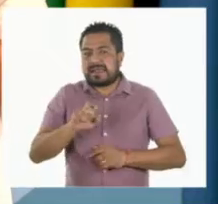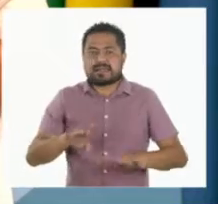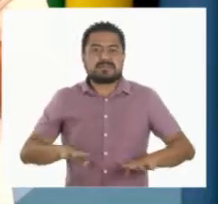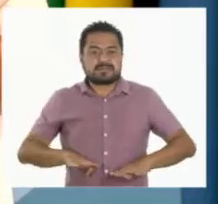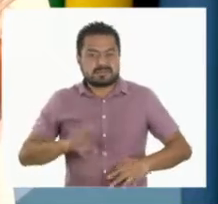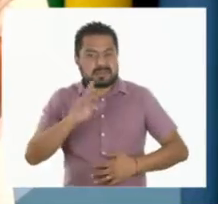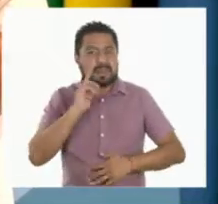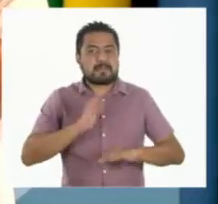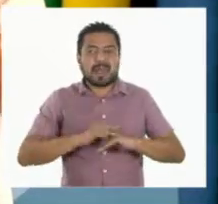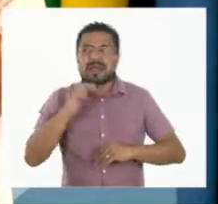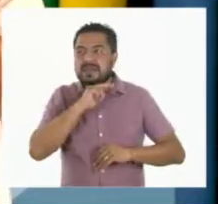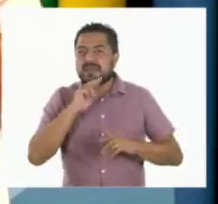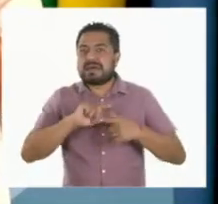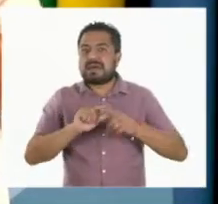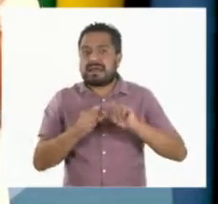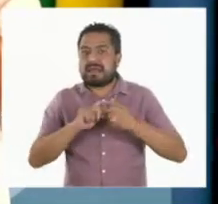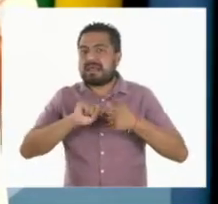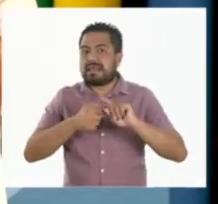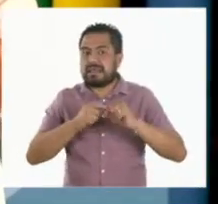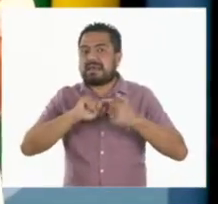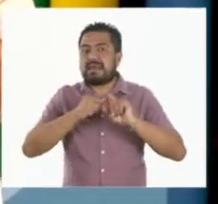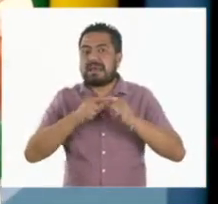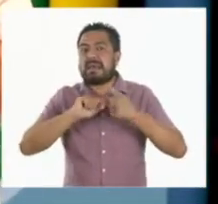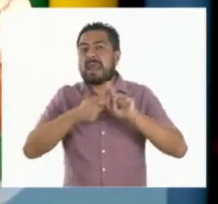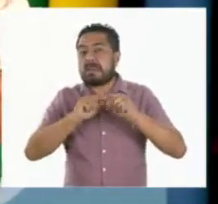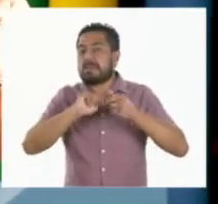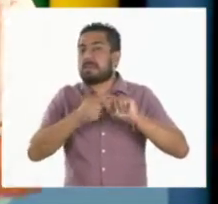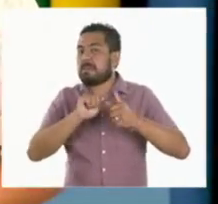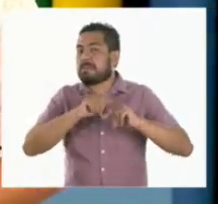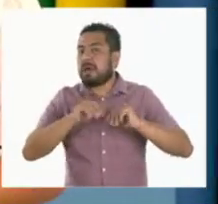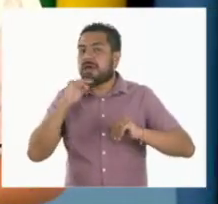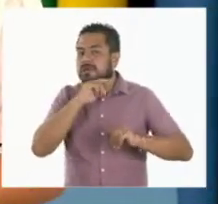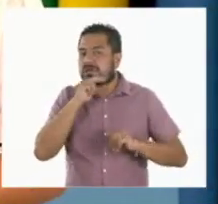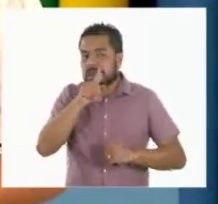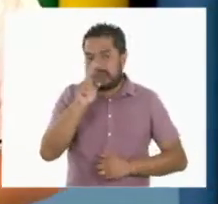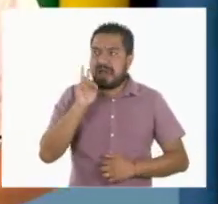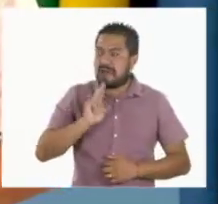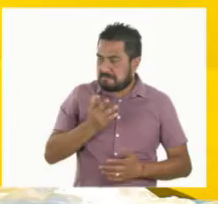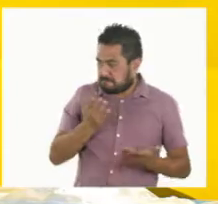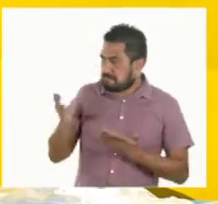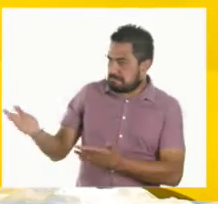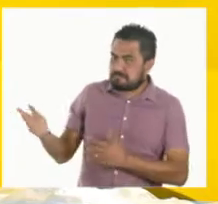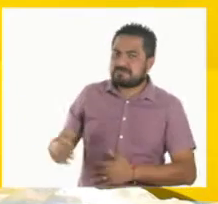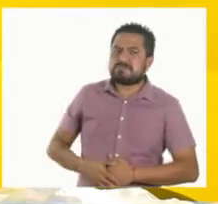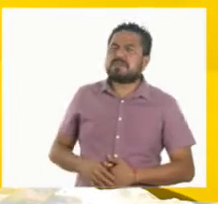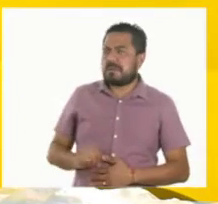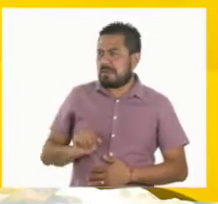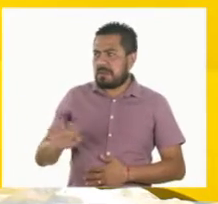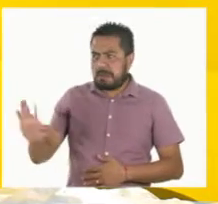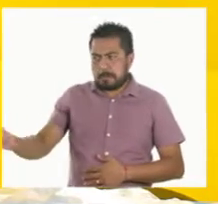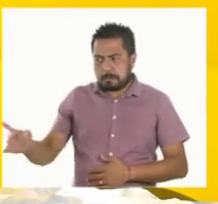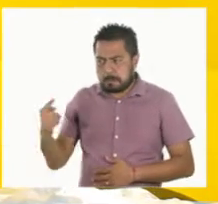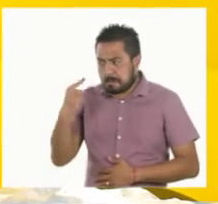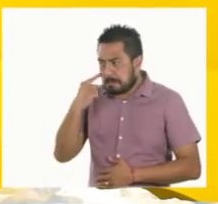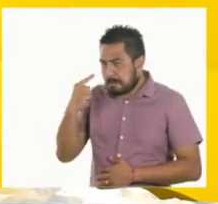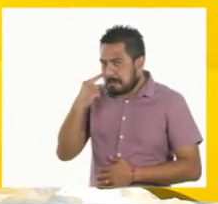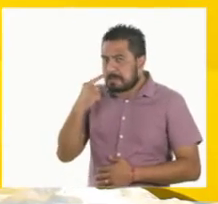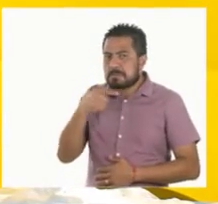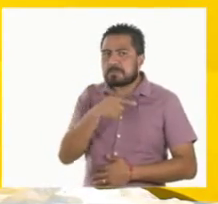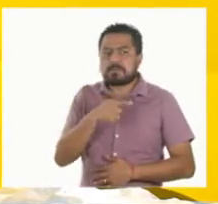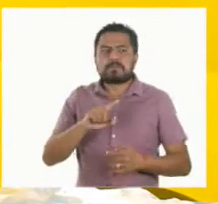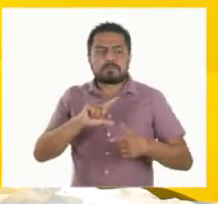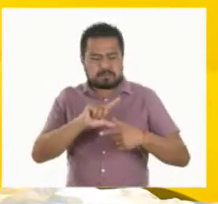Y lo puedes hacer cada vez más rápido, más rápido, más rápido, más rápido, más rápido, más rápido. ¿Lo quieres intentar? ¿Está así? Ajá, el índice ¿aquí? En el